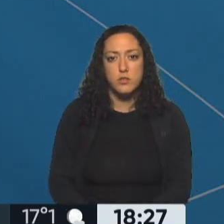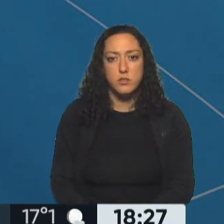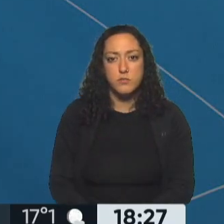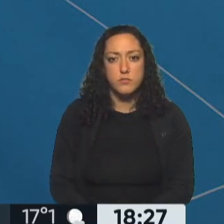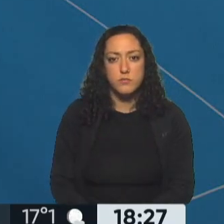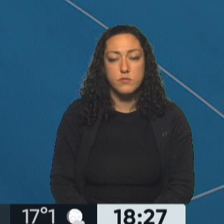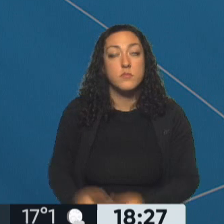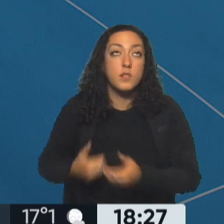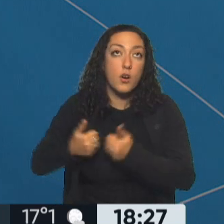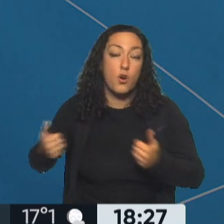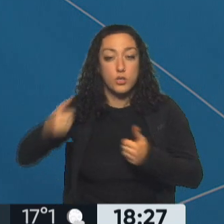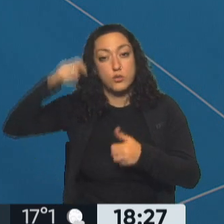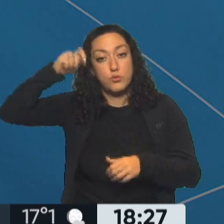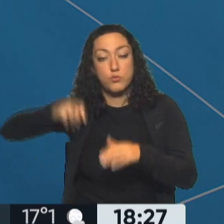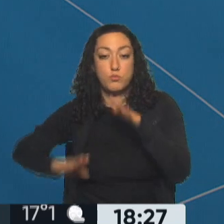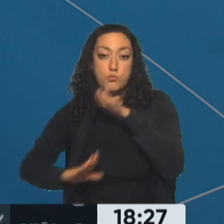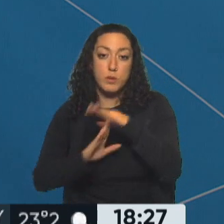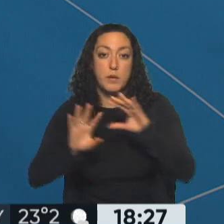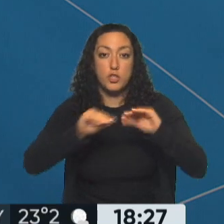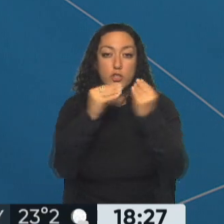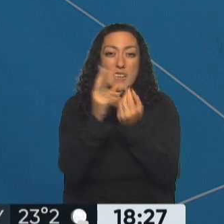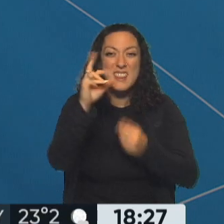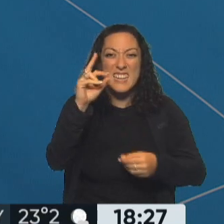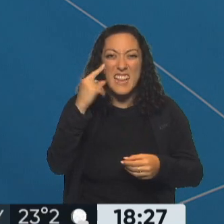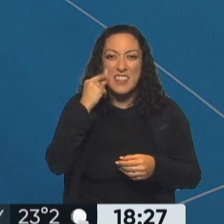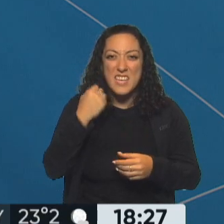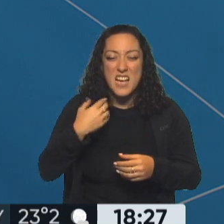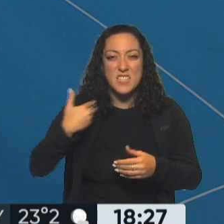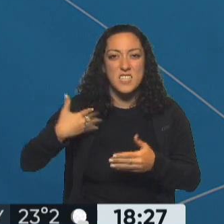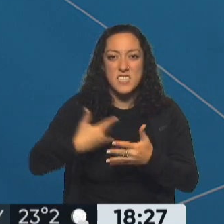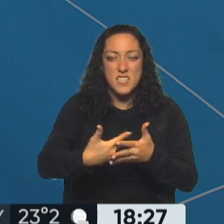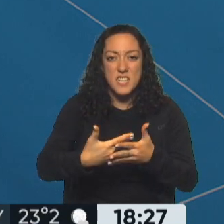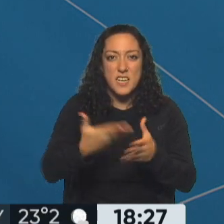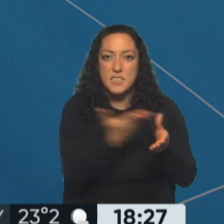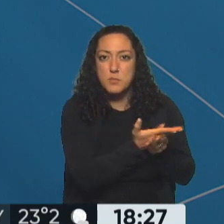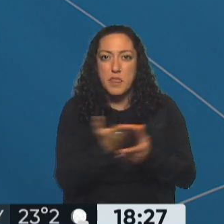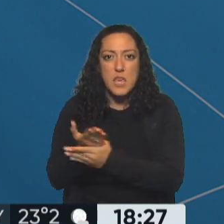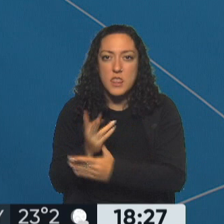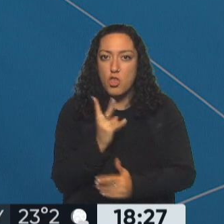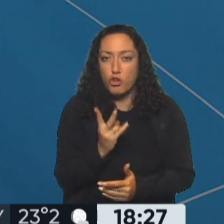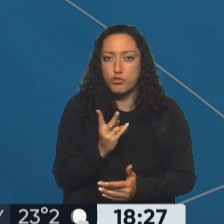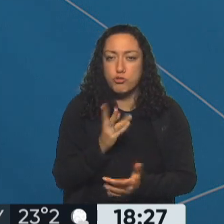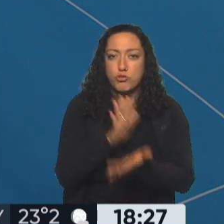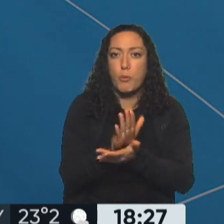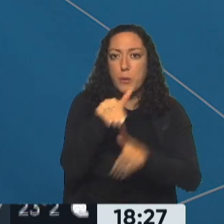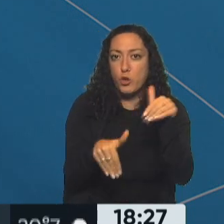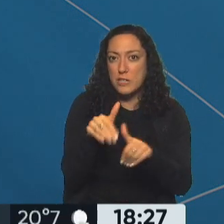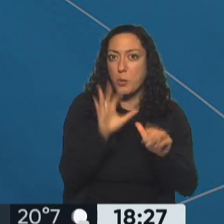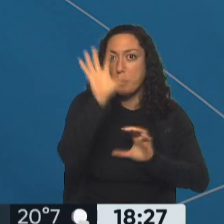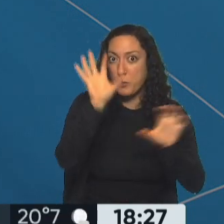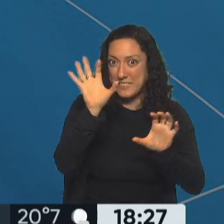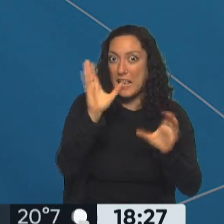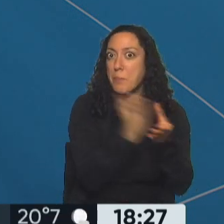Corte Suprema tuvo prácticamente 30 días. 30 días ambos expedientes relativos a los comicios de San Juan y